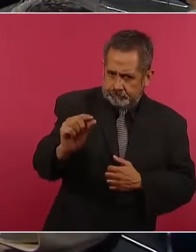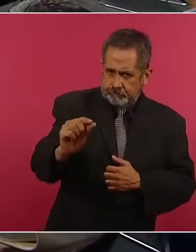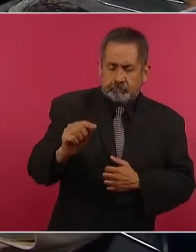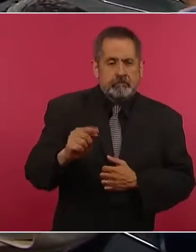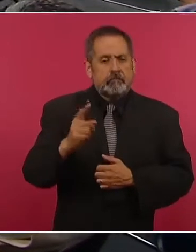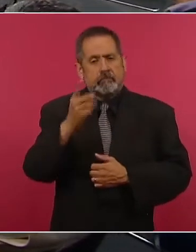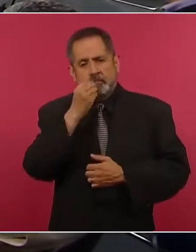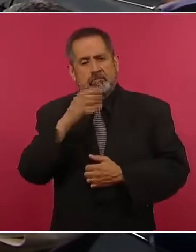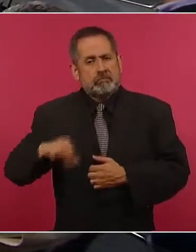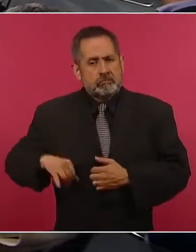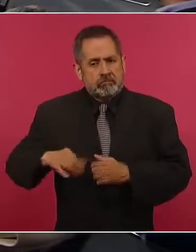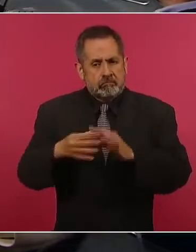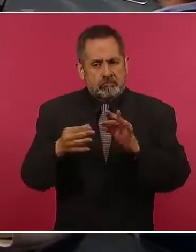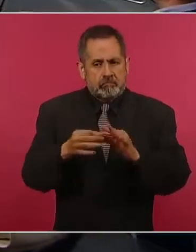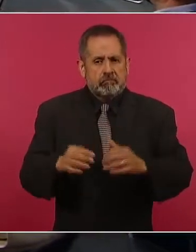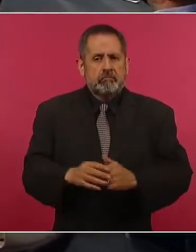muy interesante esto,